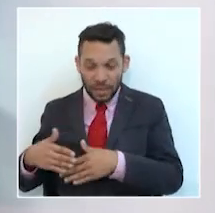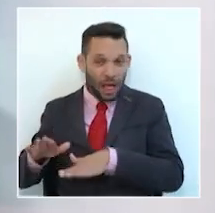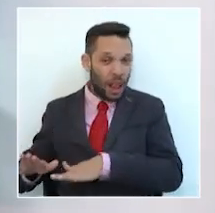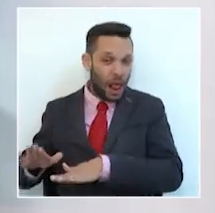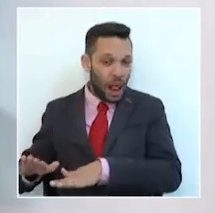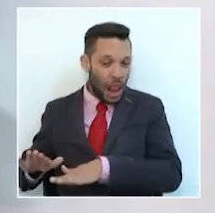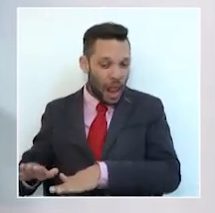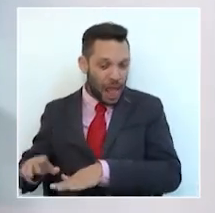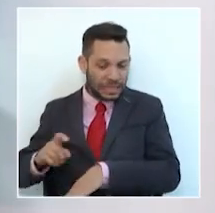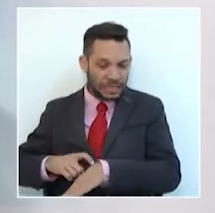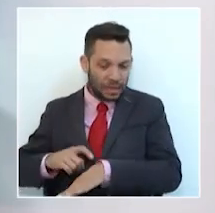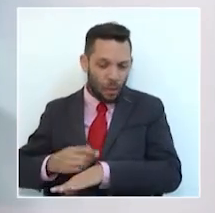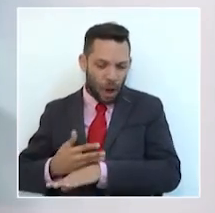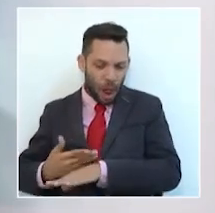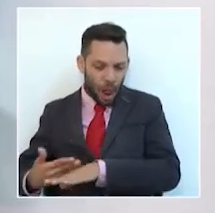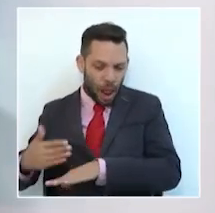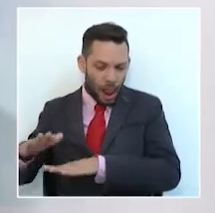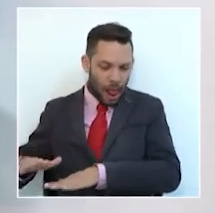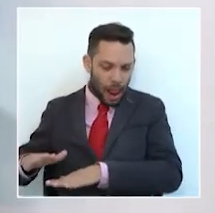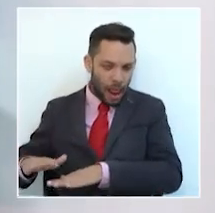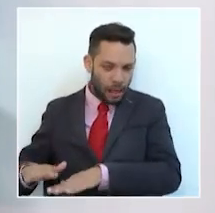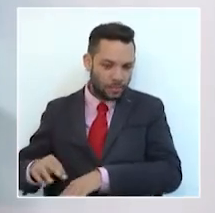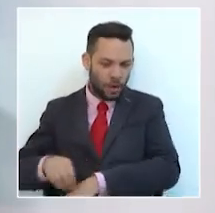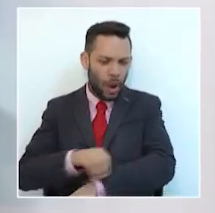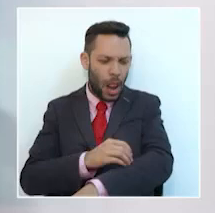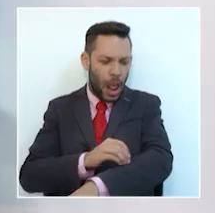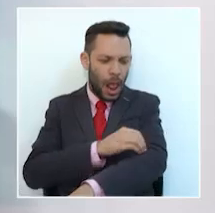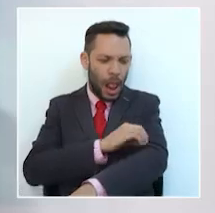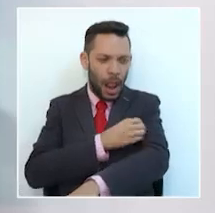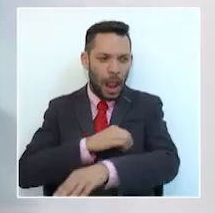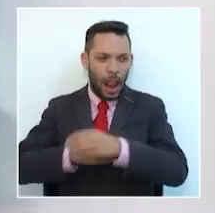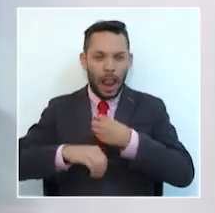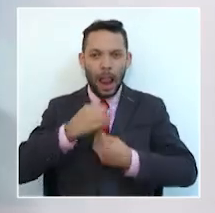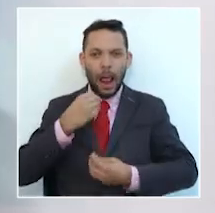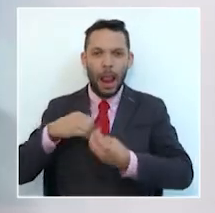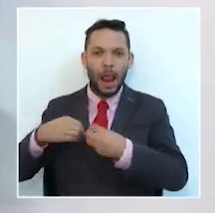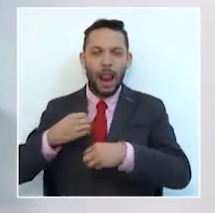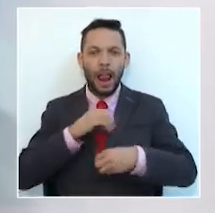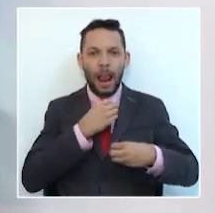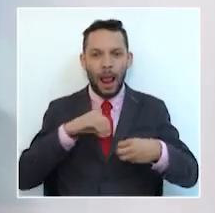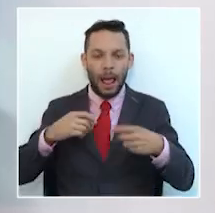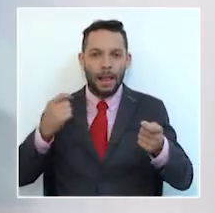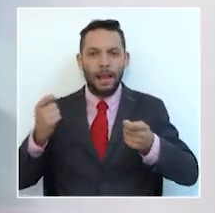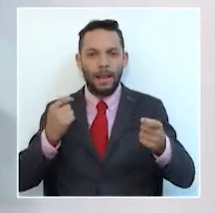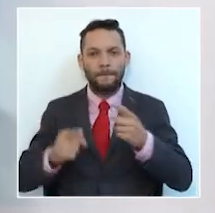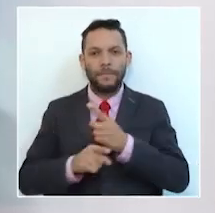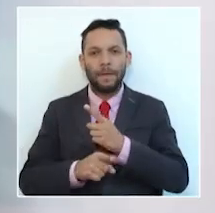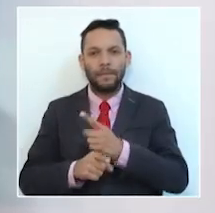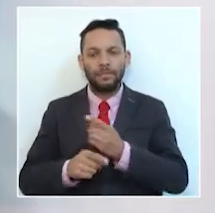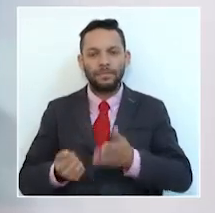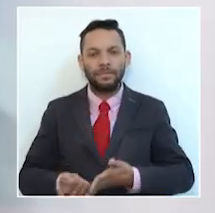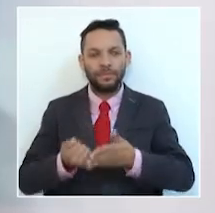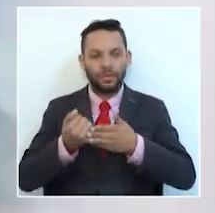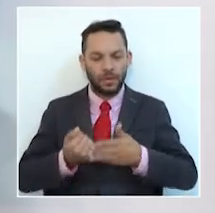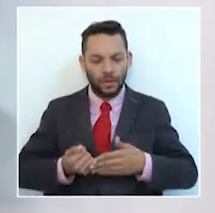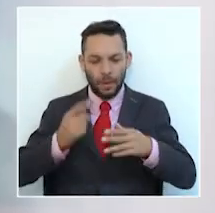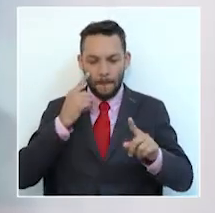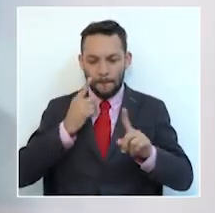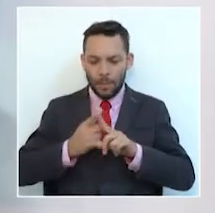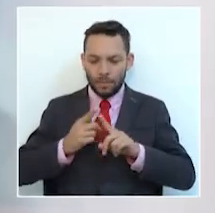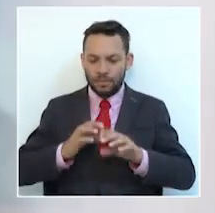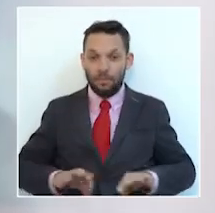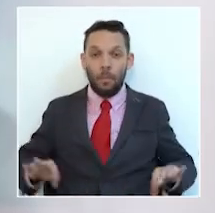pueden intervenir cianobacterias o microalgas pues se aplican en centros termales con fines